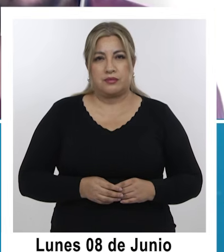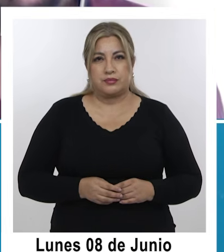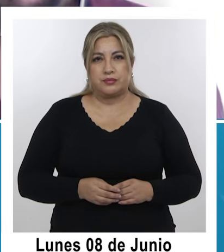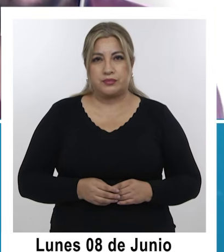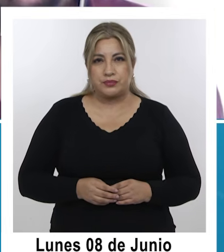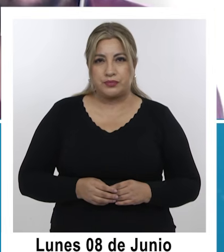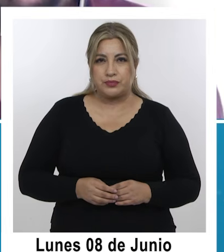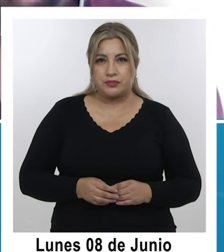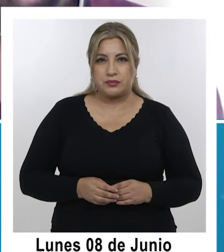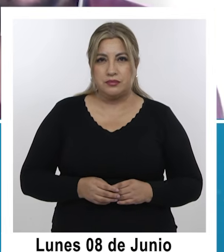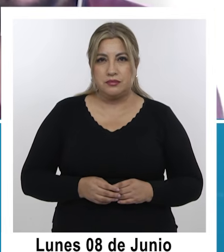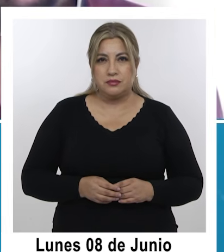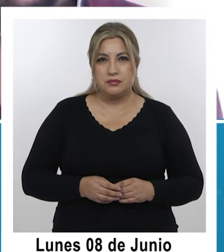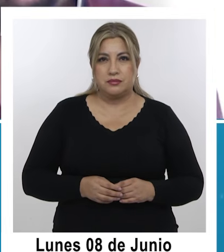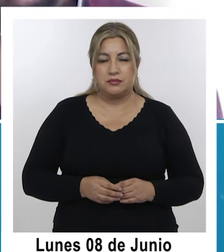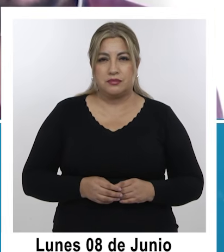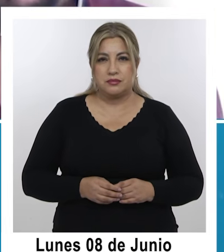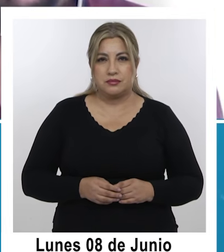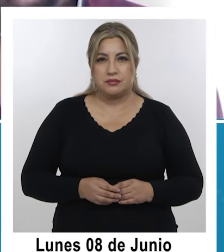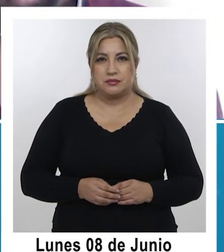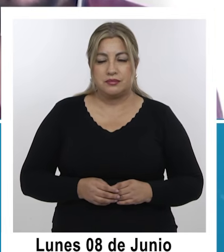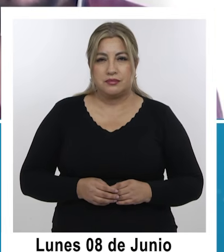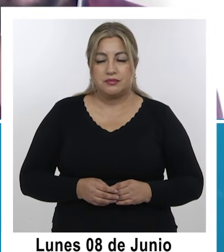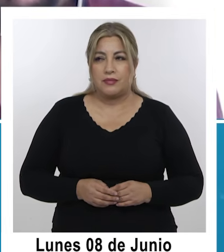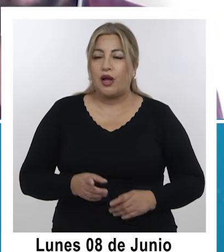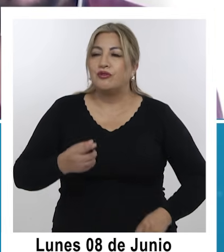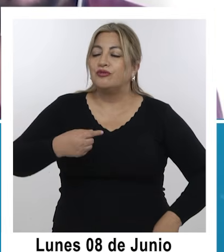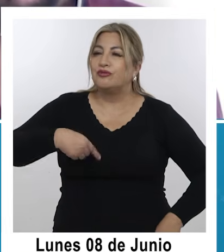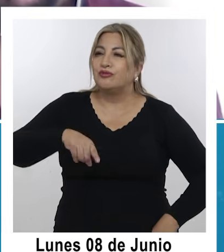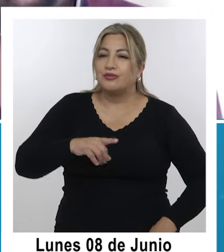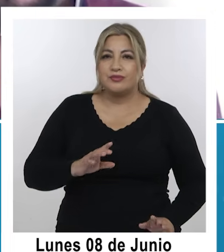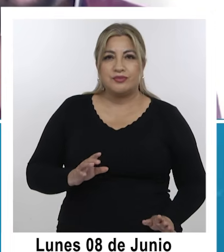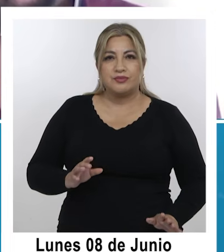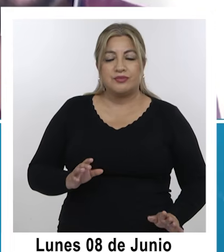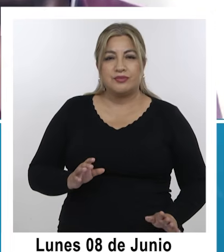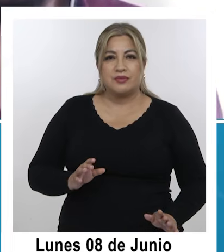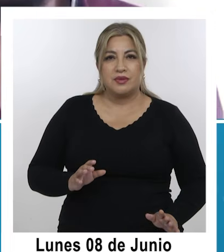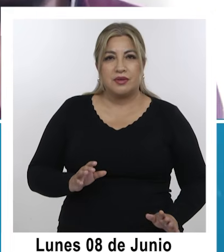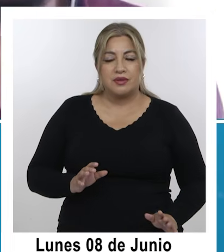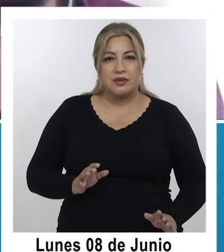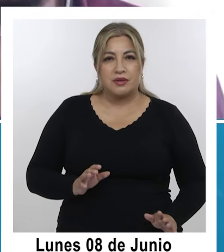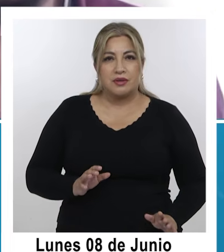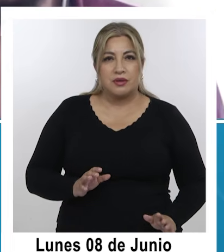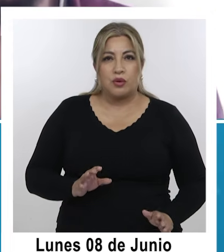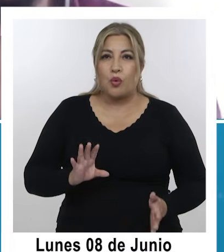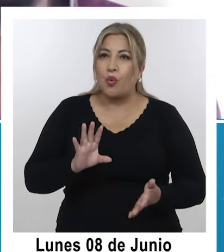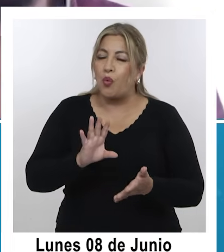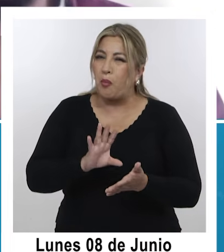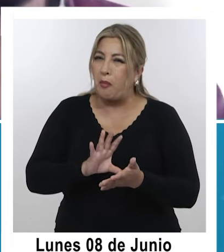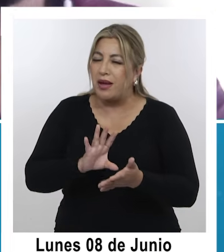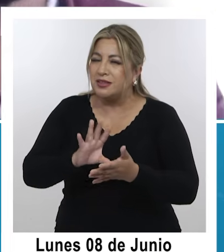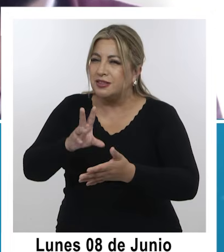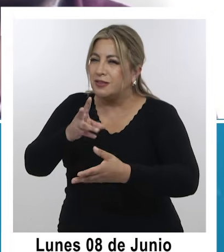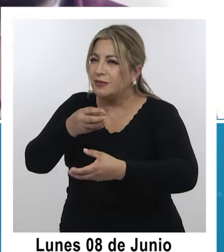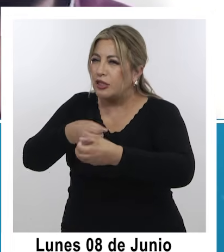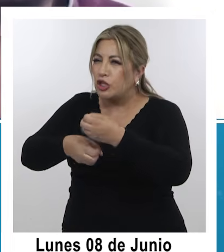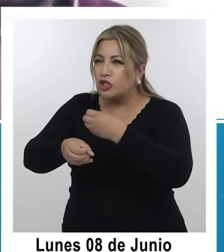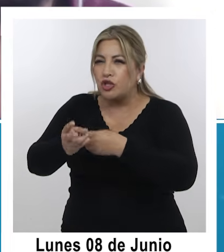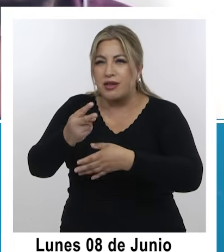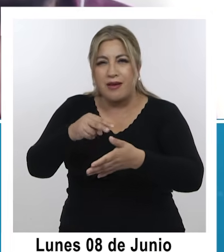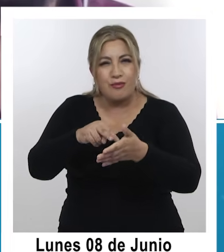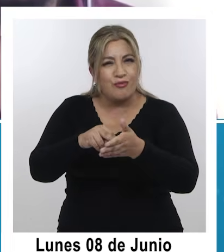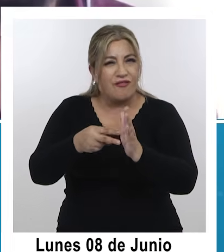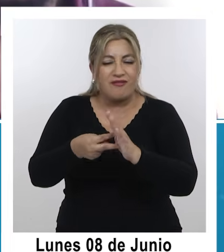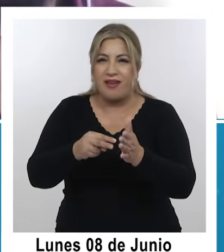Sin duda, llegamos a un país o tenemos un país fragmentado, ¿no? Un país que no